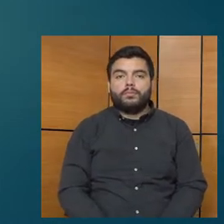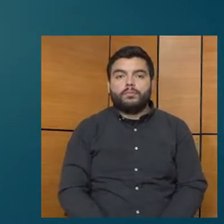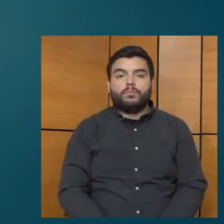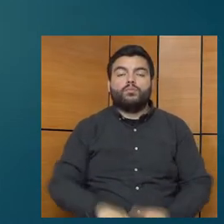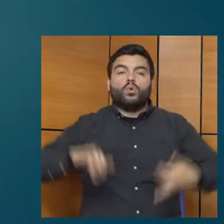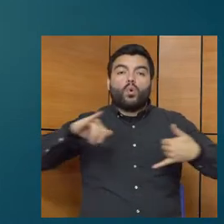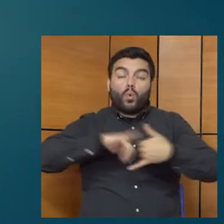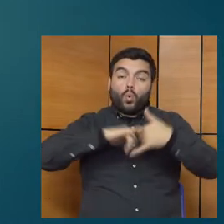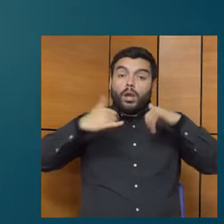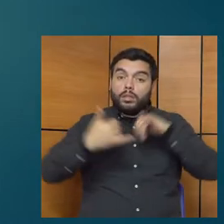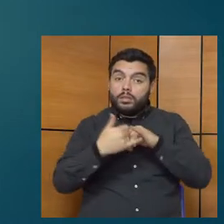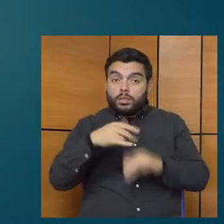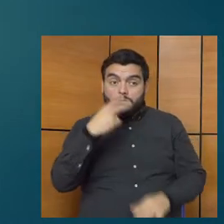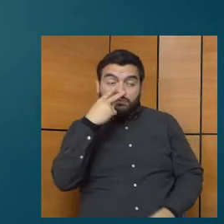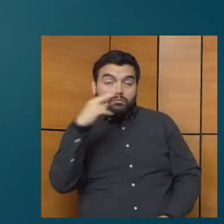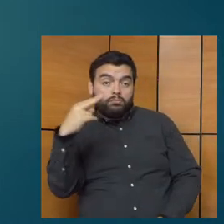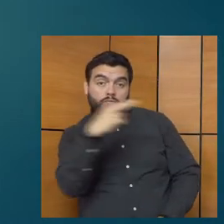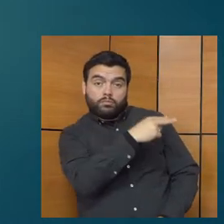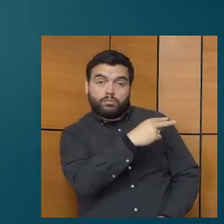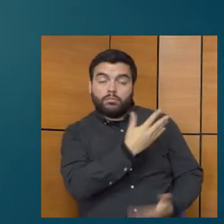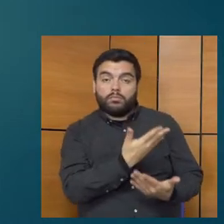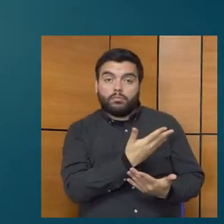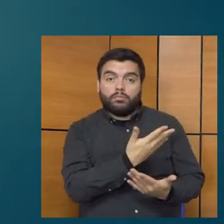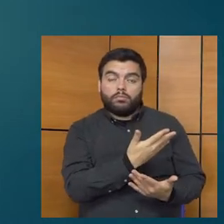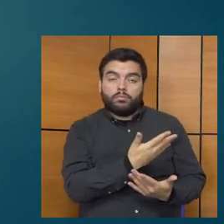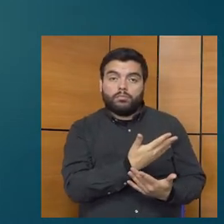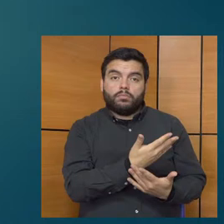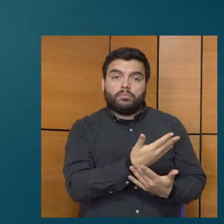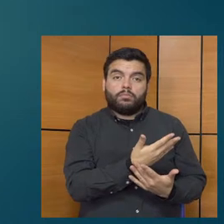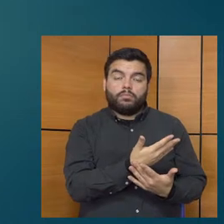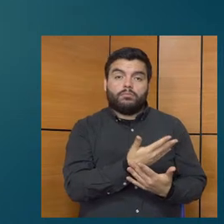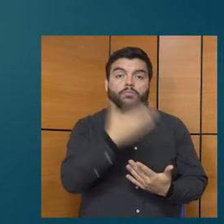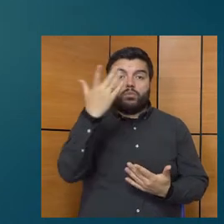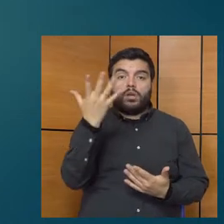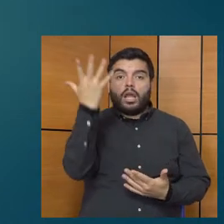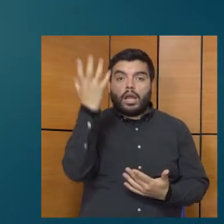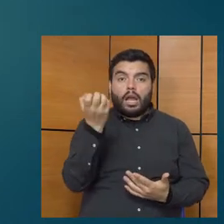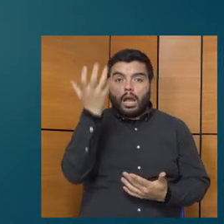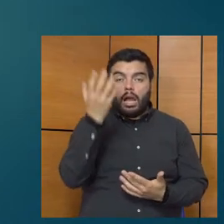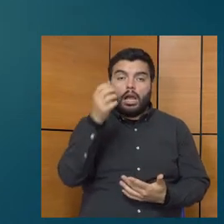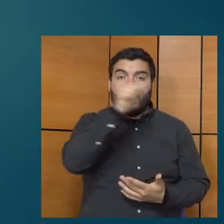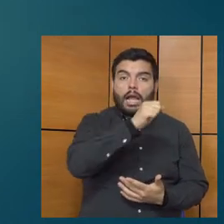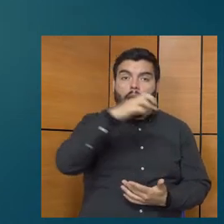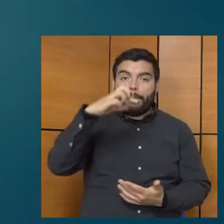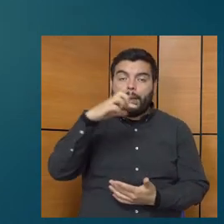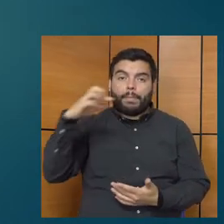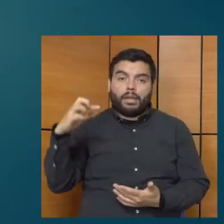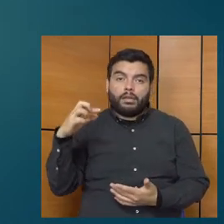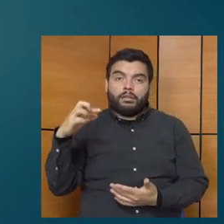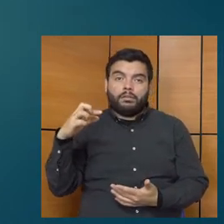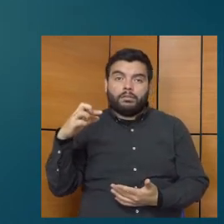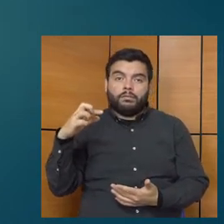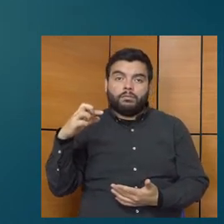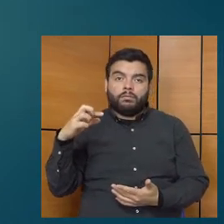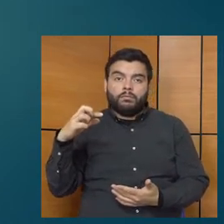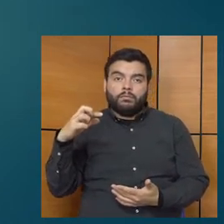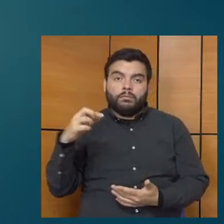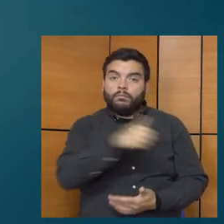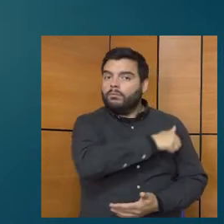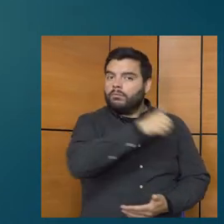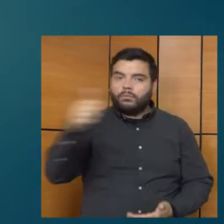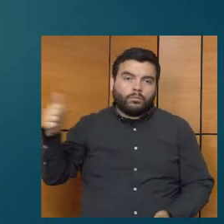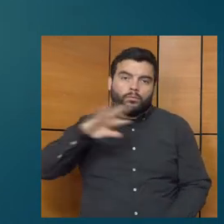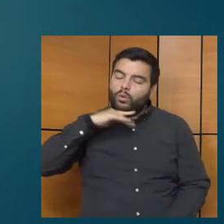WhatsApp, fijaos, pues es una aplicación que utiliza prácticamente la totalidad de los